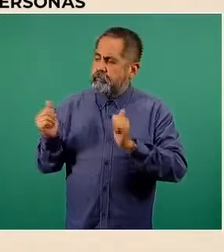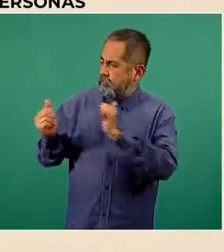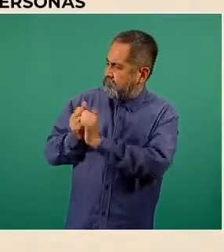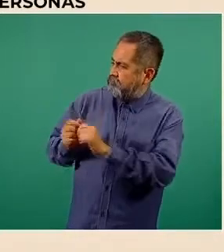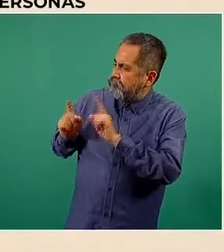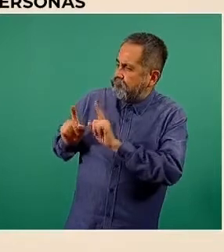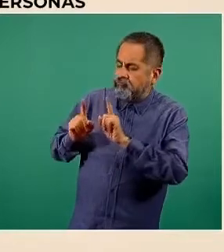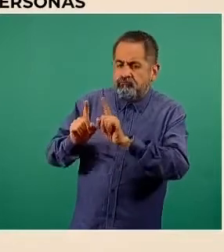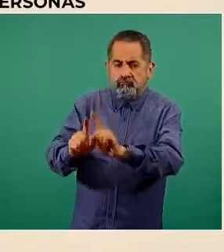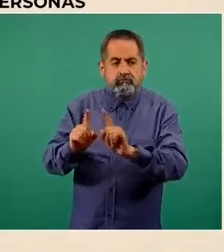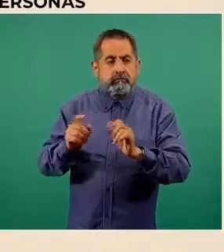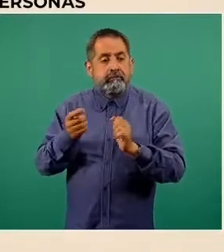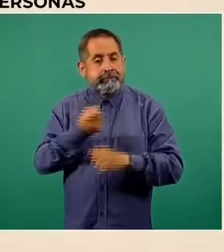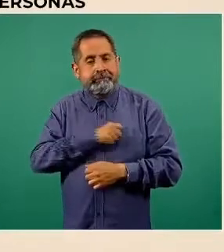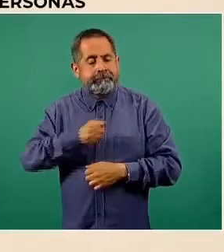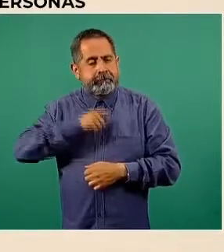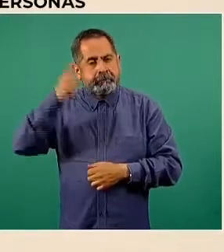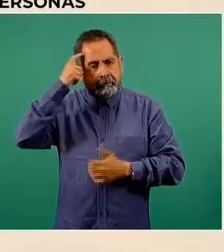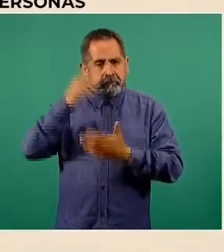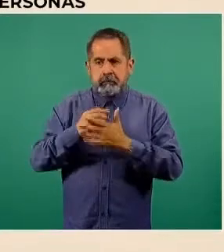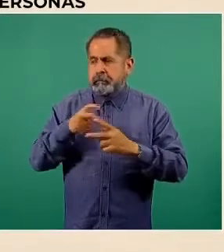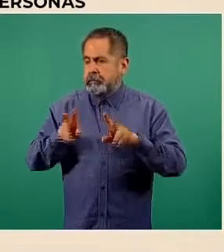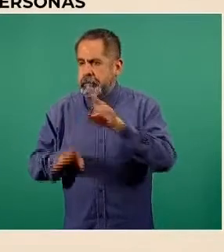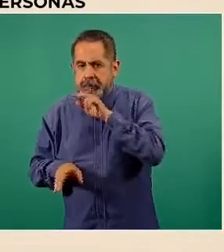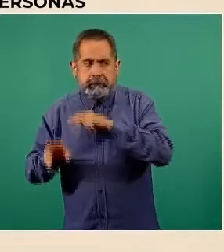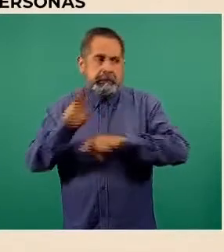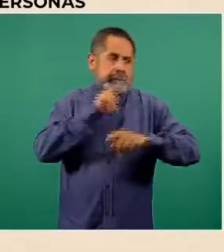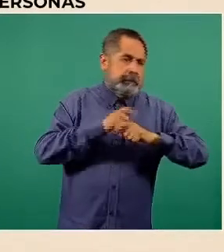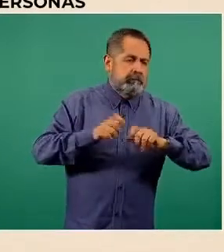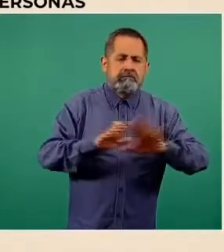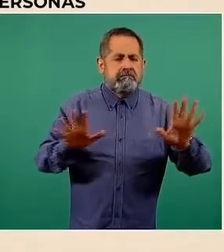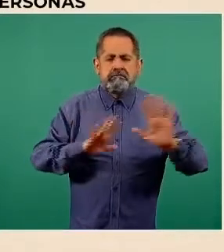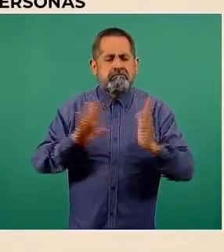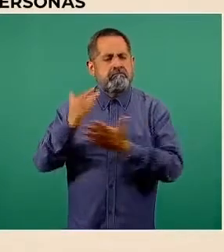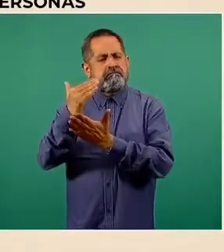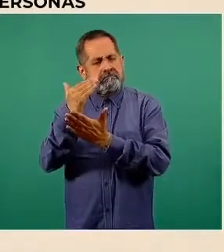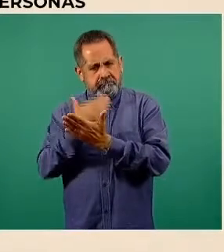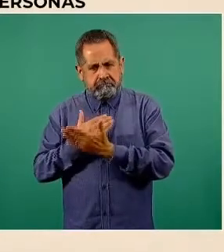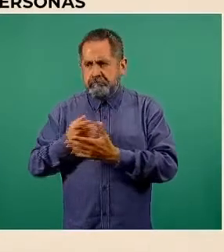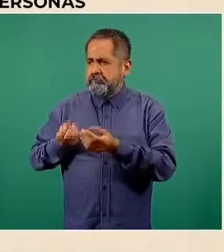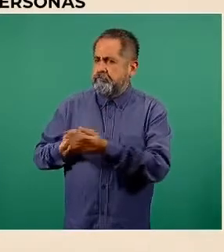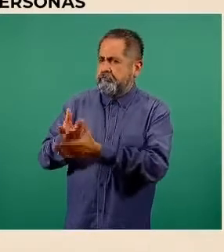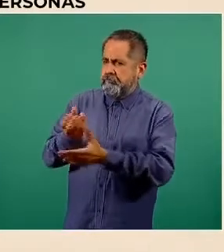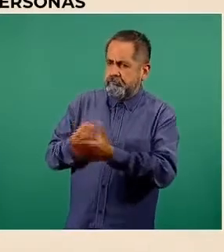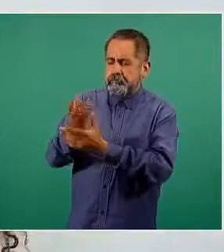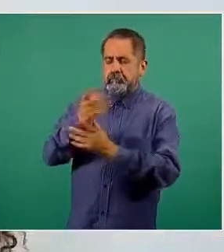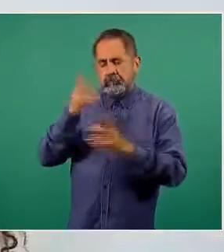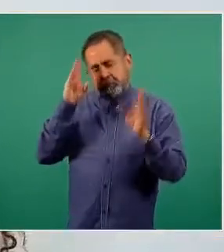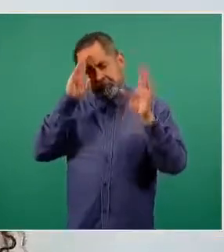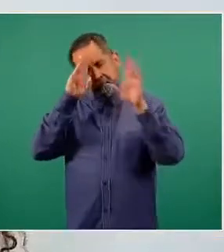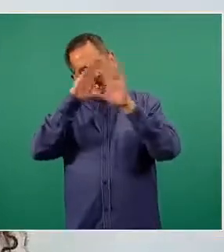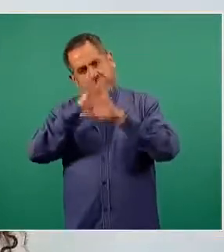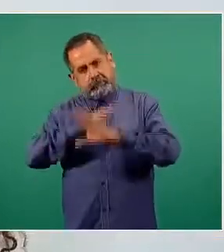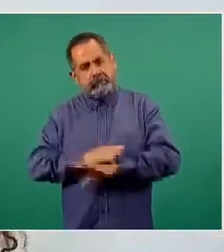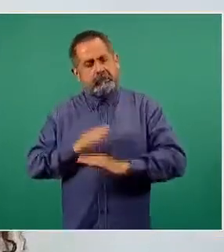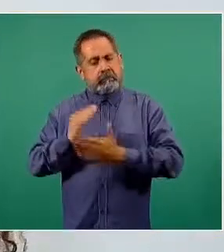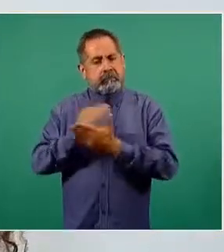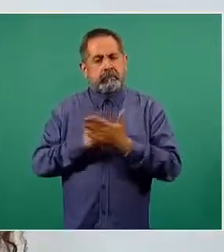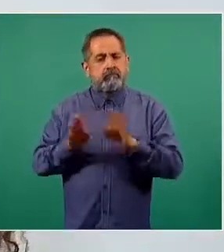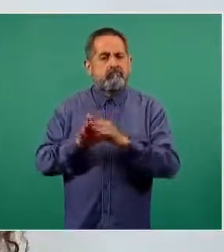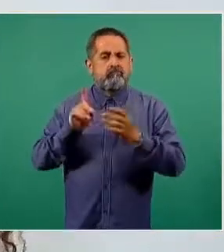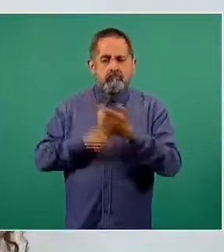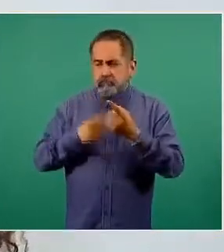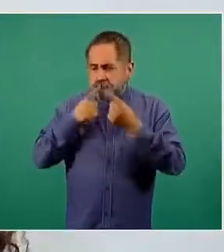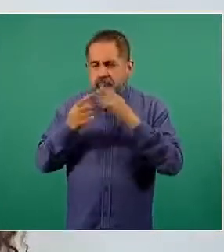que mejora la salud mental, disminuye la ansiedad, disminuye los síntomas depresivos y además promueve la